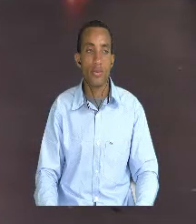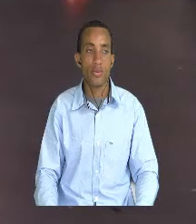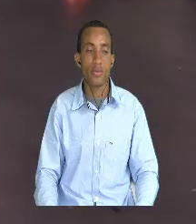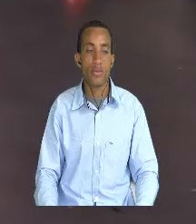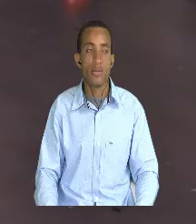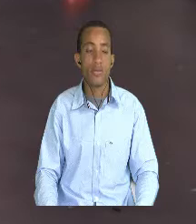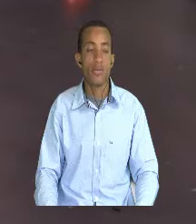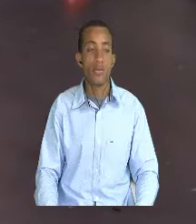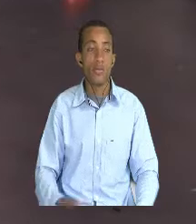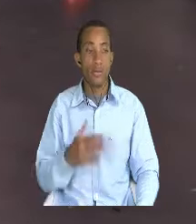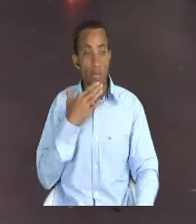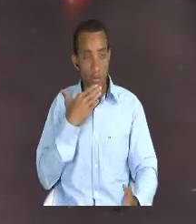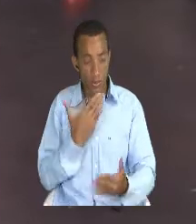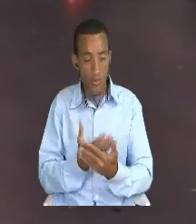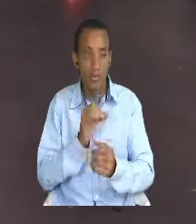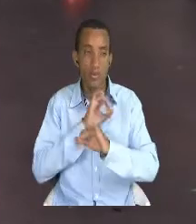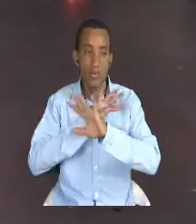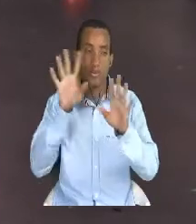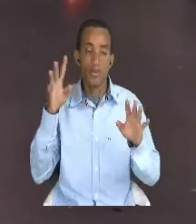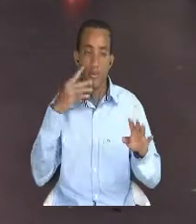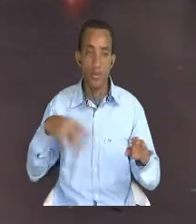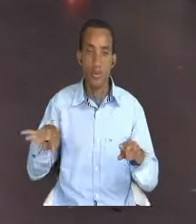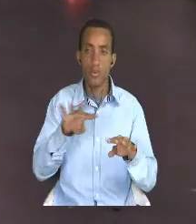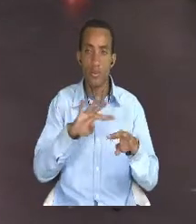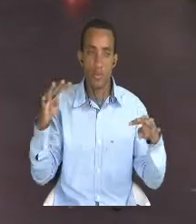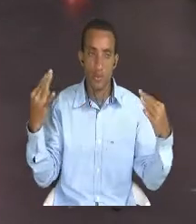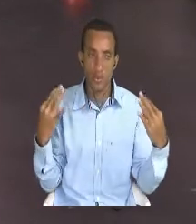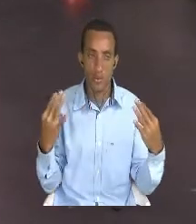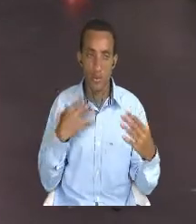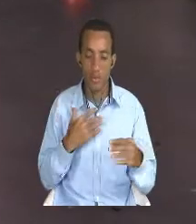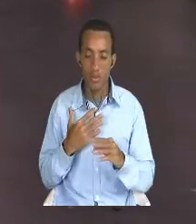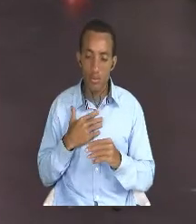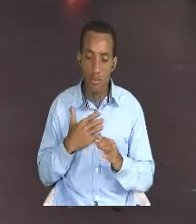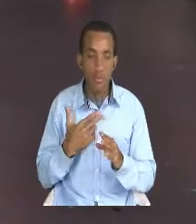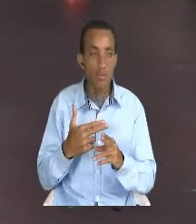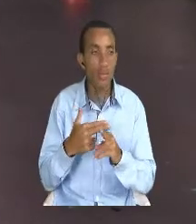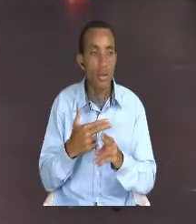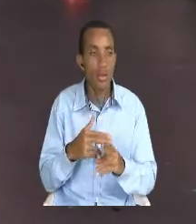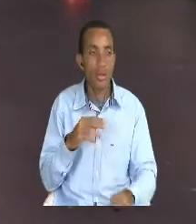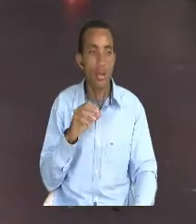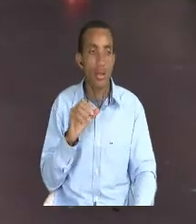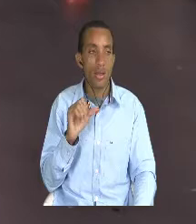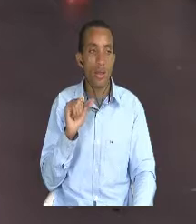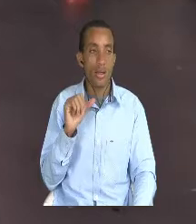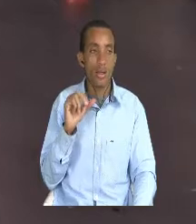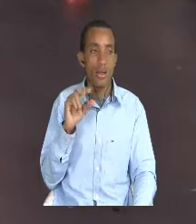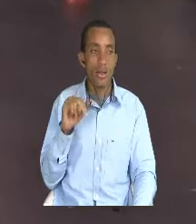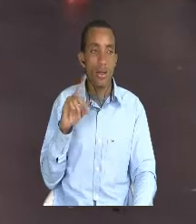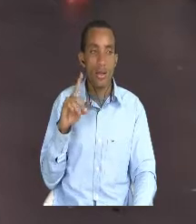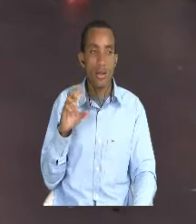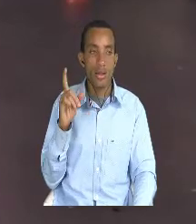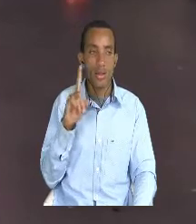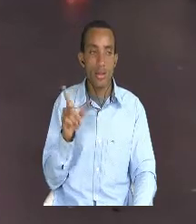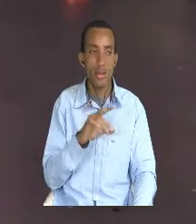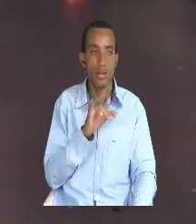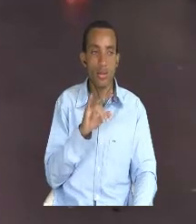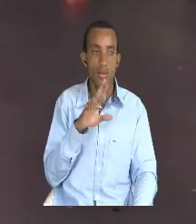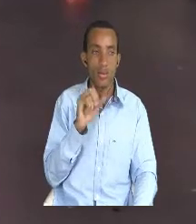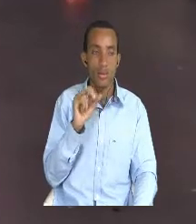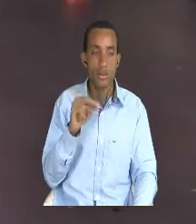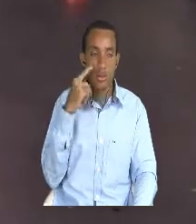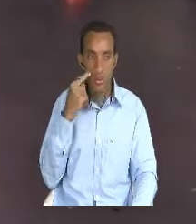Hola, muy buenos días, queridos televidentes. Le habla Andrés Durán, del Centro Deportivo Zona Training 36. Hoy les vamos a mostrar una rutina muy buena que les va a